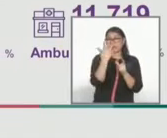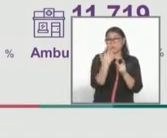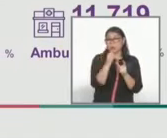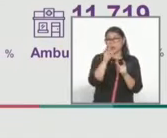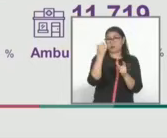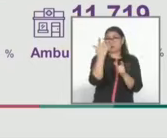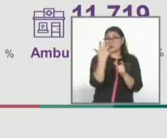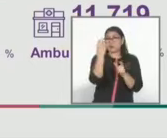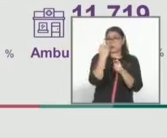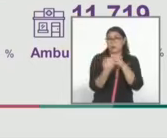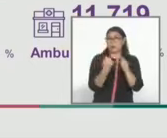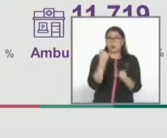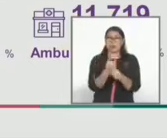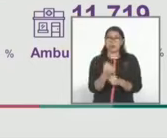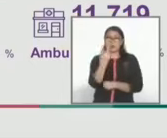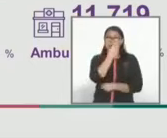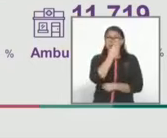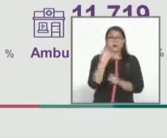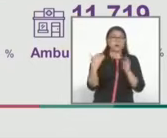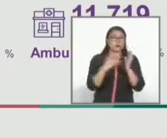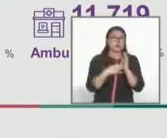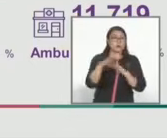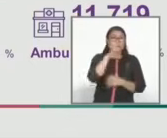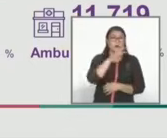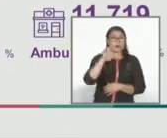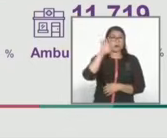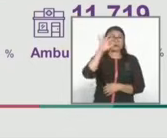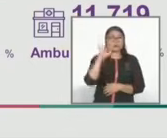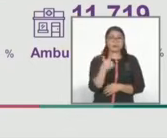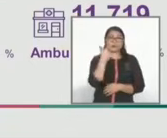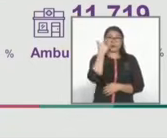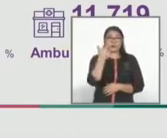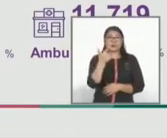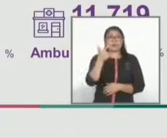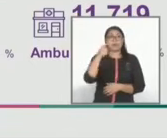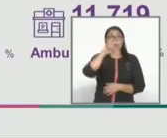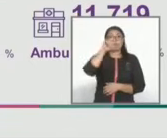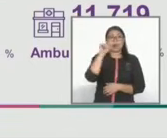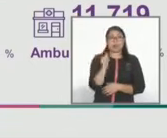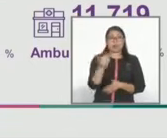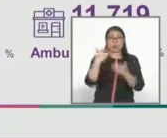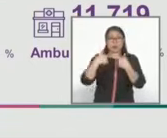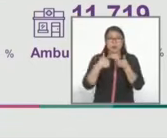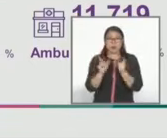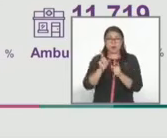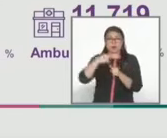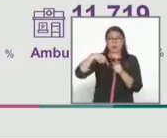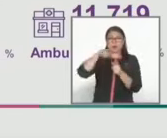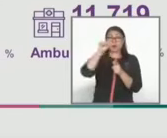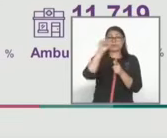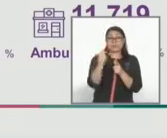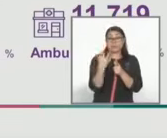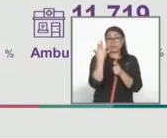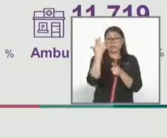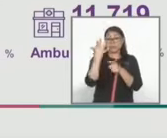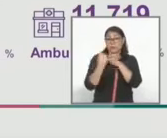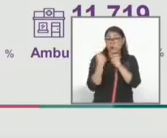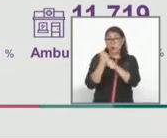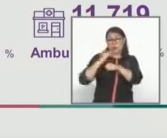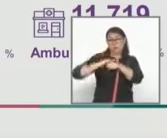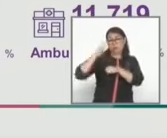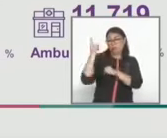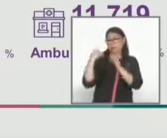50 a 59 años con 2.457 y posteriormente el grupo de 65 años y más